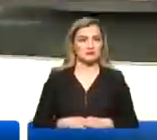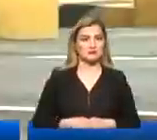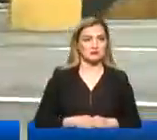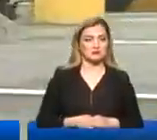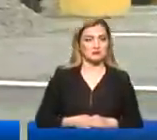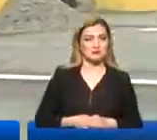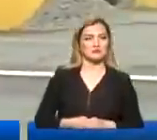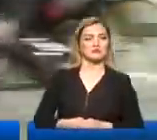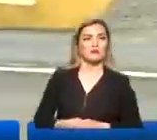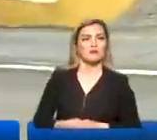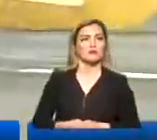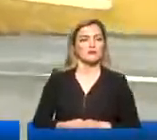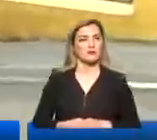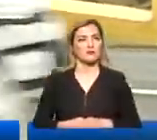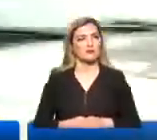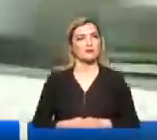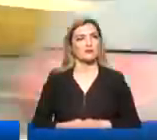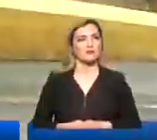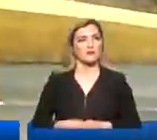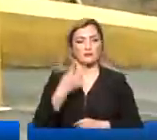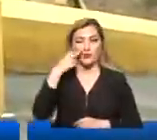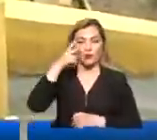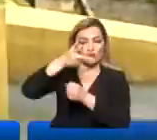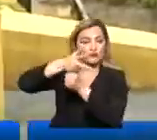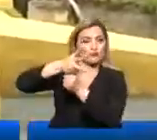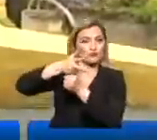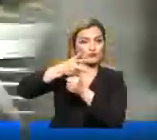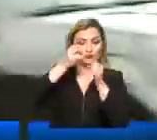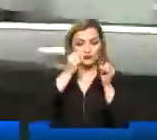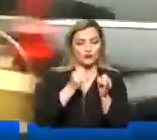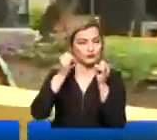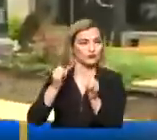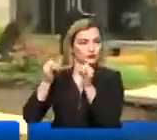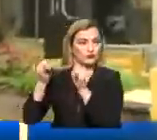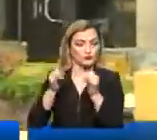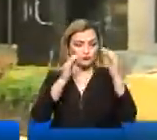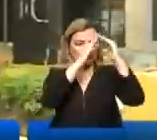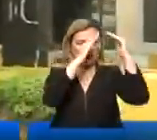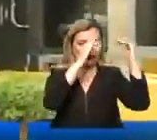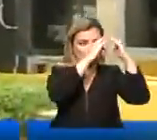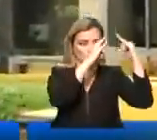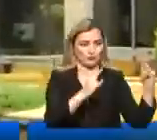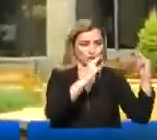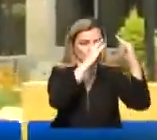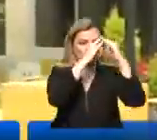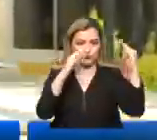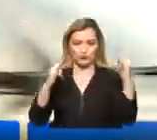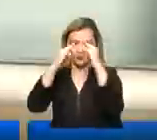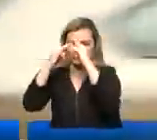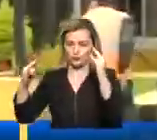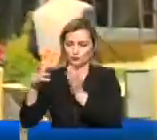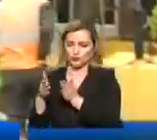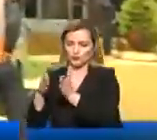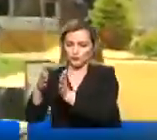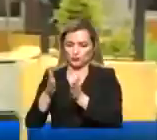ver que se han instalado también unas cámaras en cada una de las cabinas, en cada uno de los carriles por